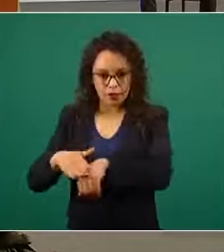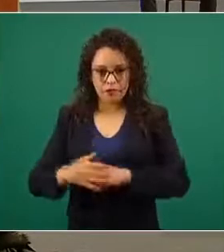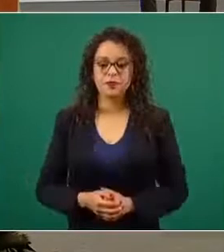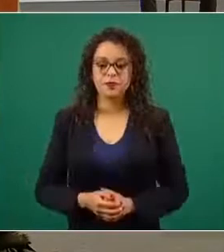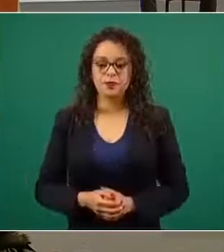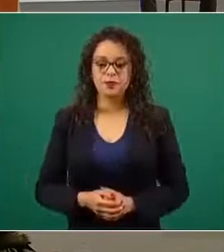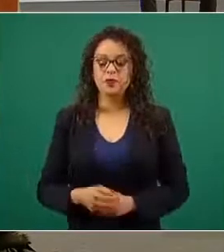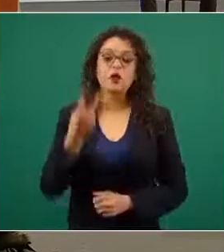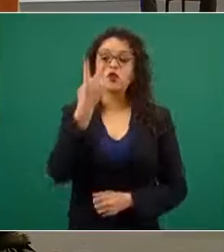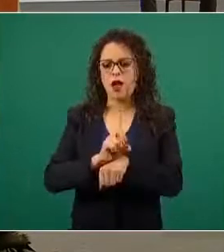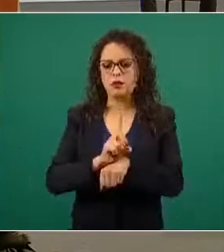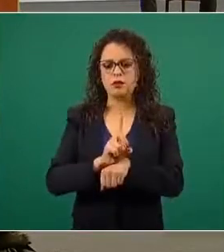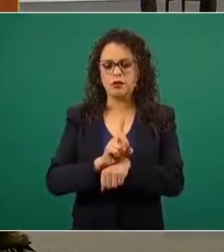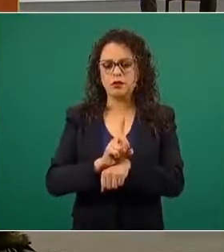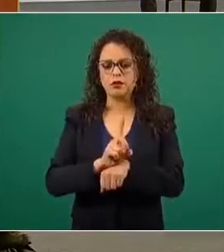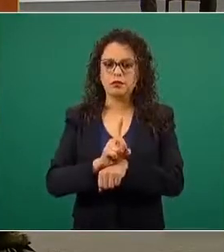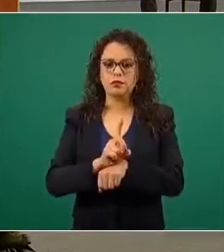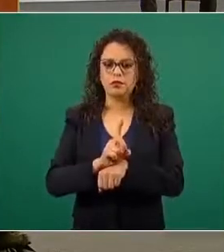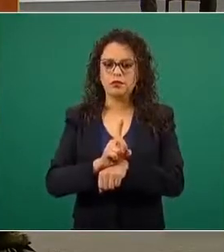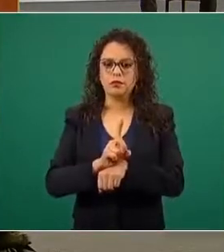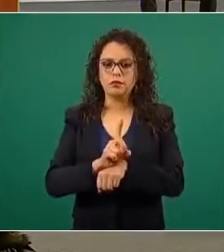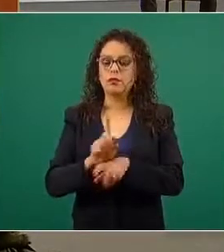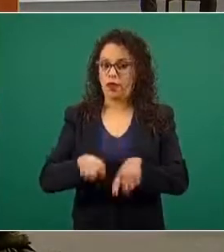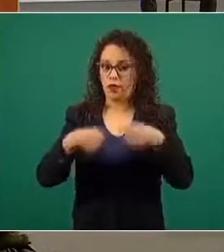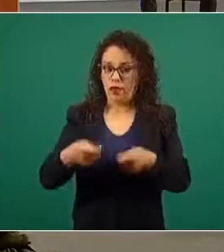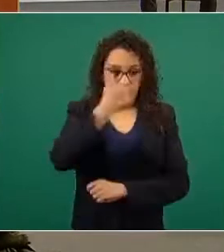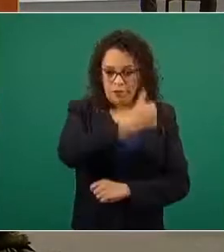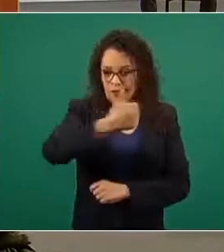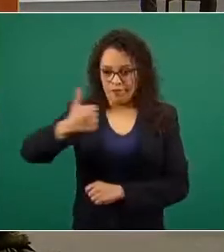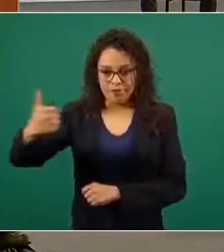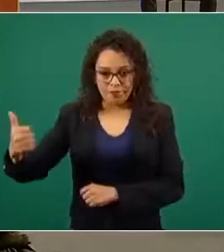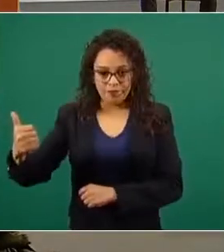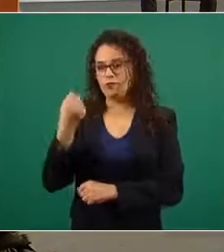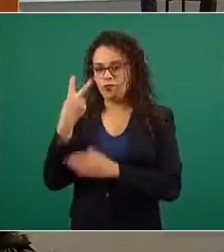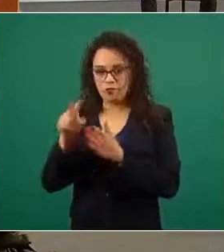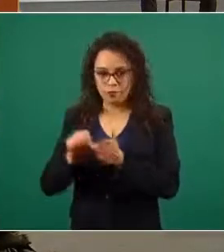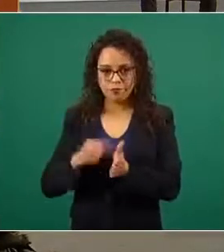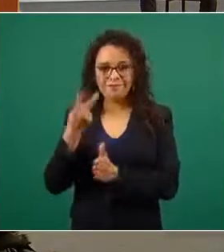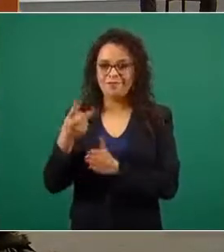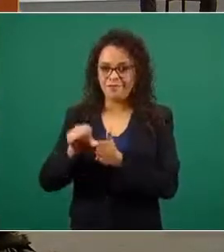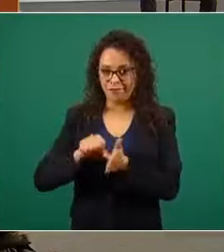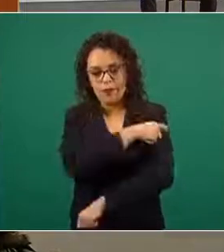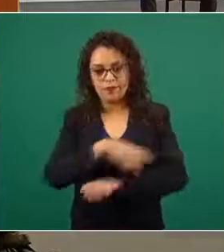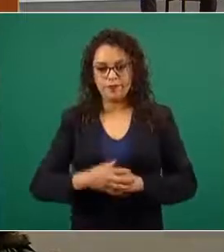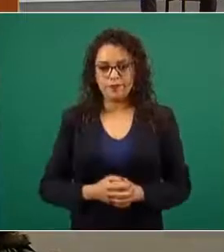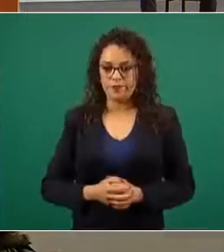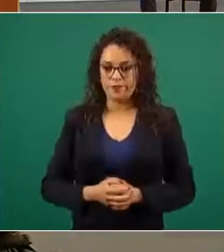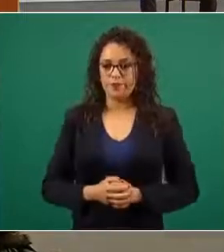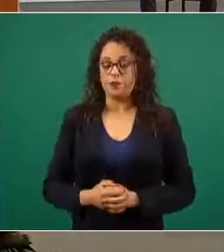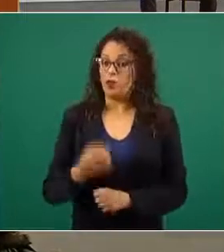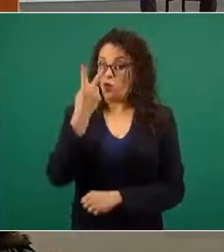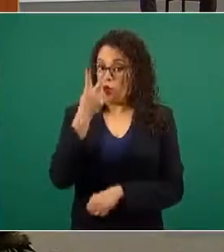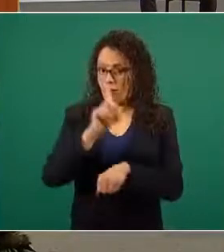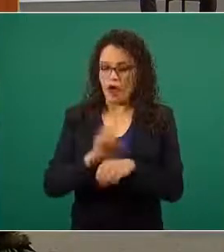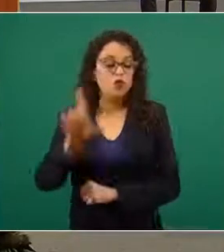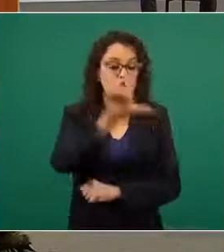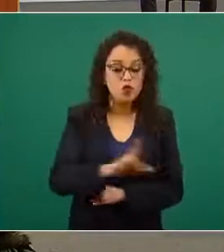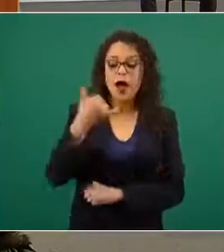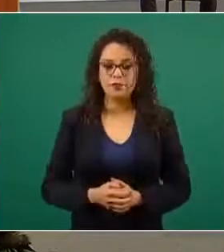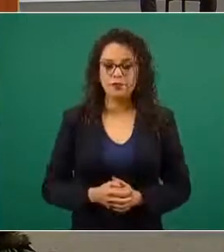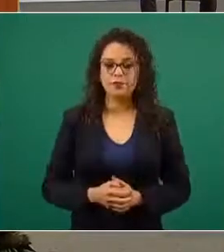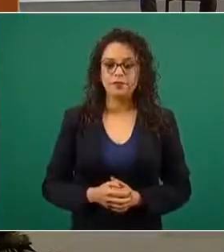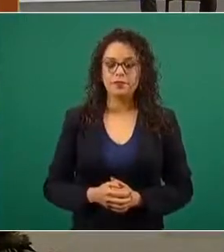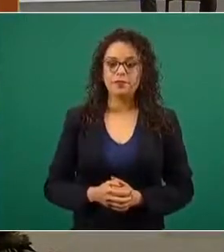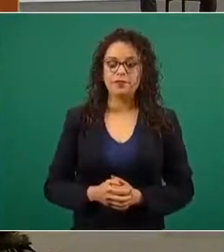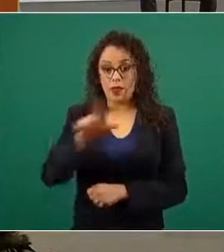2 días se va a aprovechar para entregar la pensión que corresponde al bimestre y ahí se vacuna, 2 días, vamos a decir lunes y martes, a los que